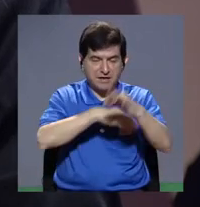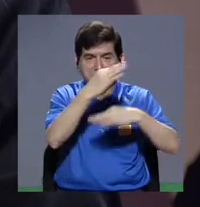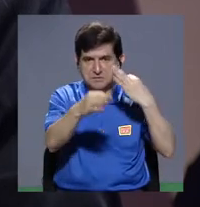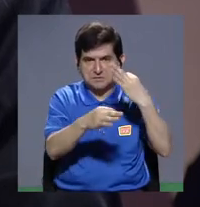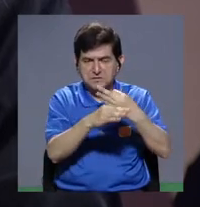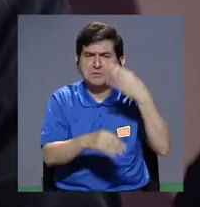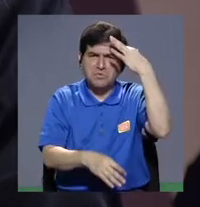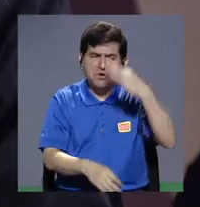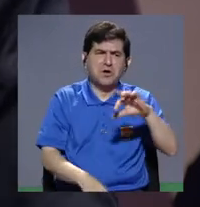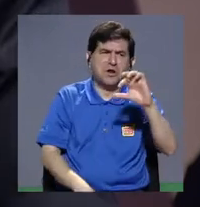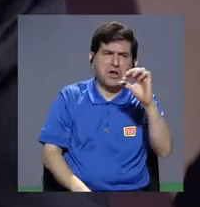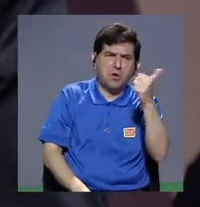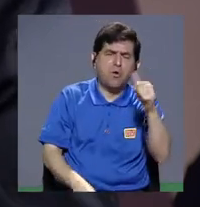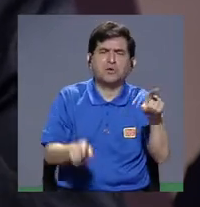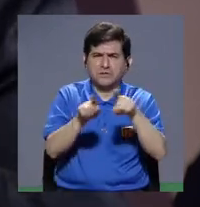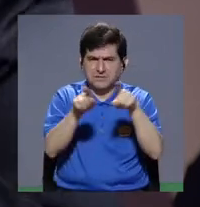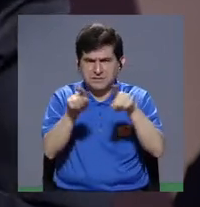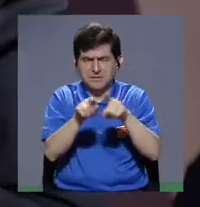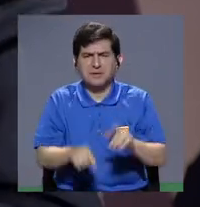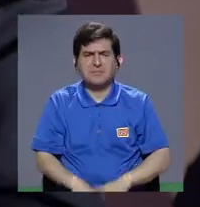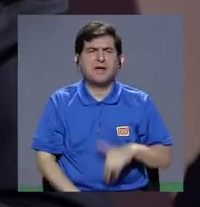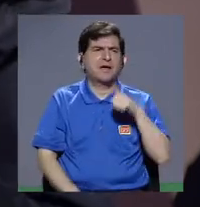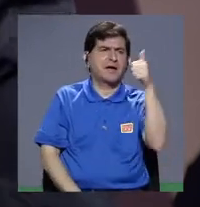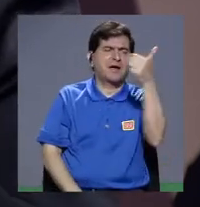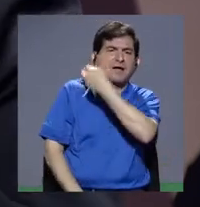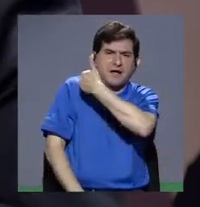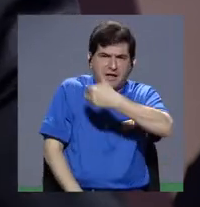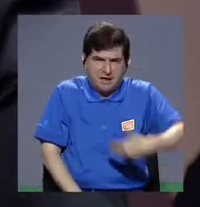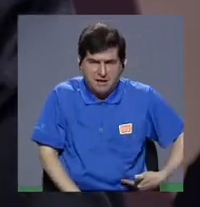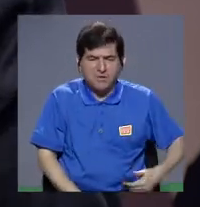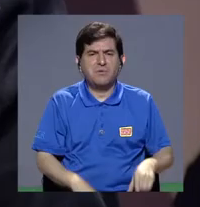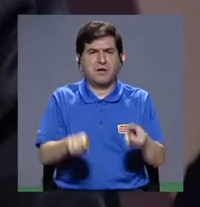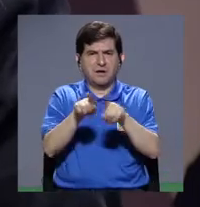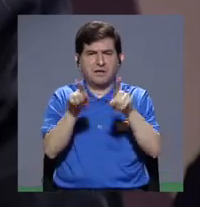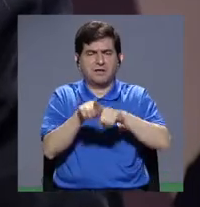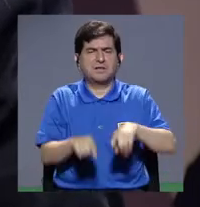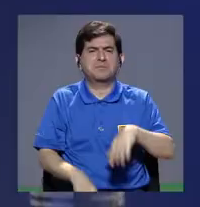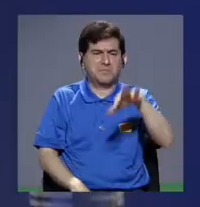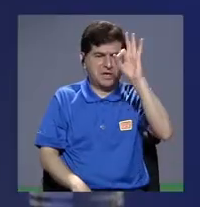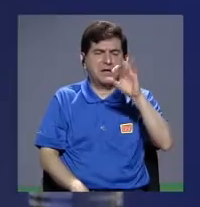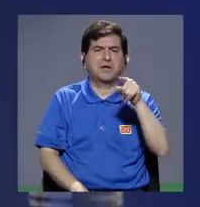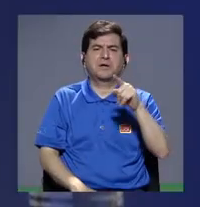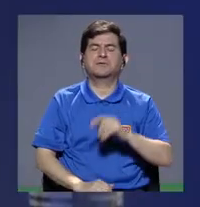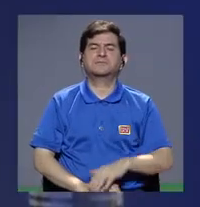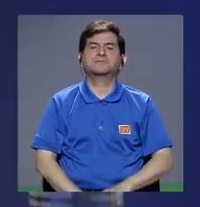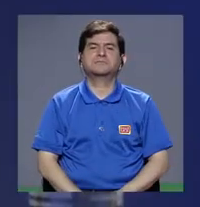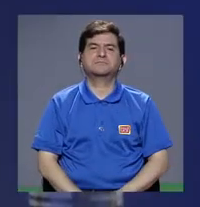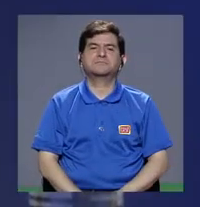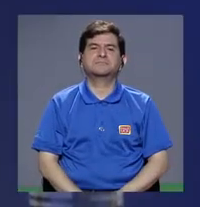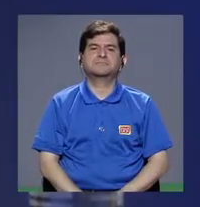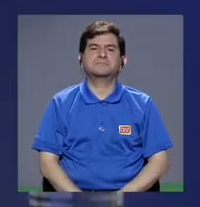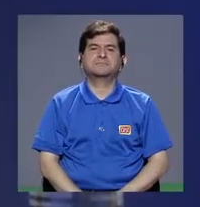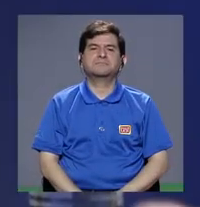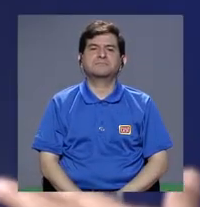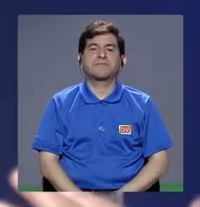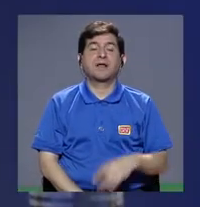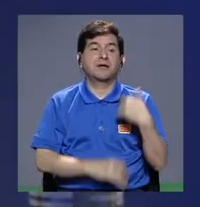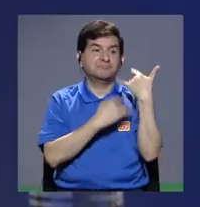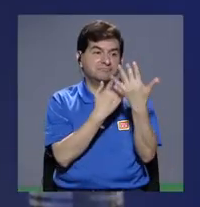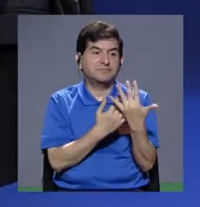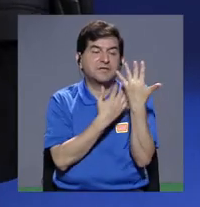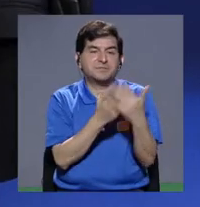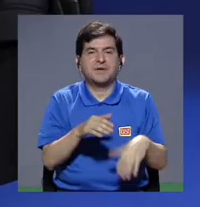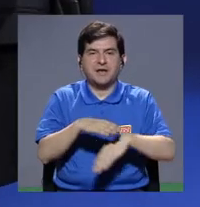creo que hay otras librerías a nivel de alajuela y heredia también donde se pueden conseguir y bueno y